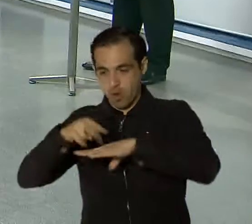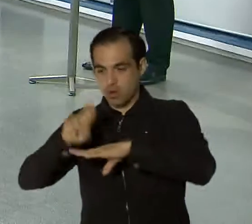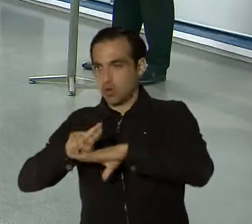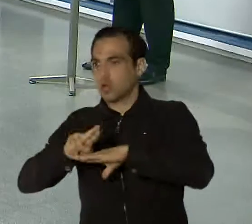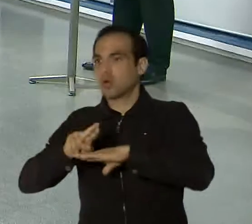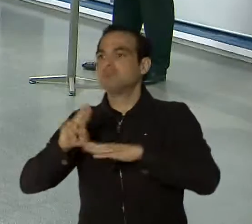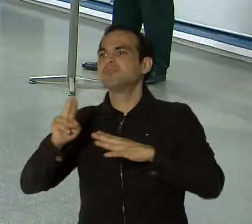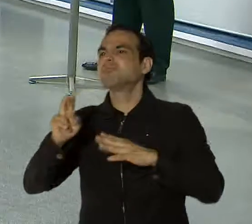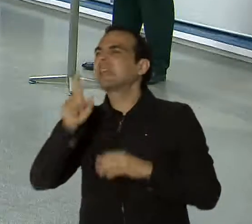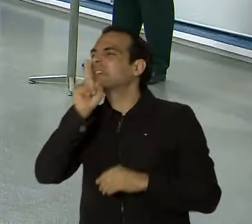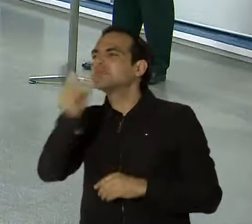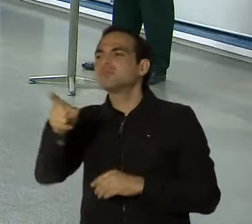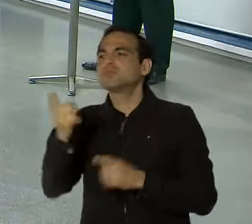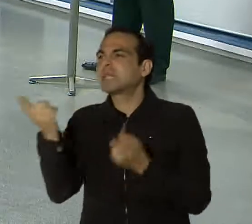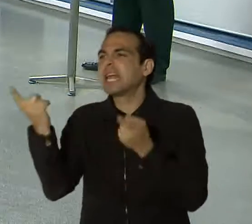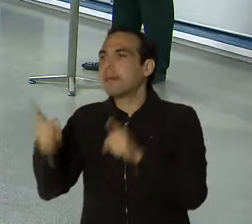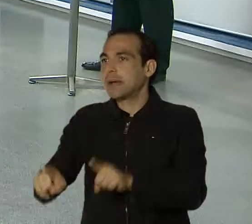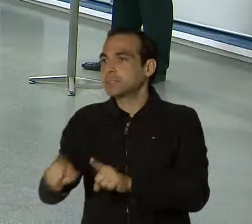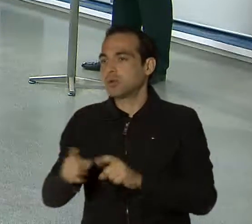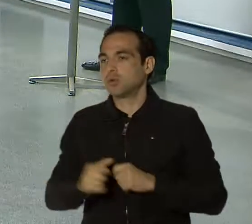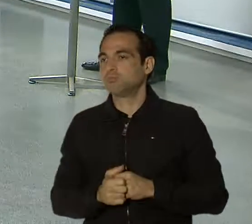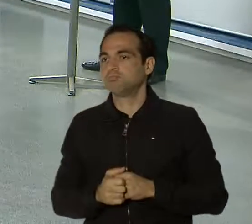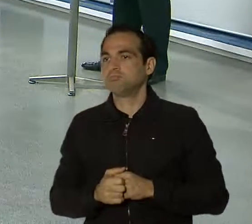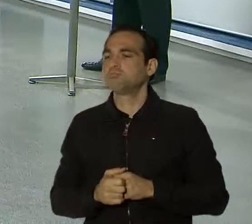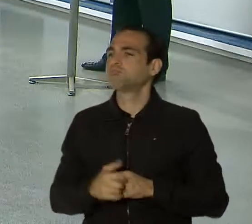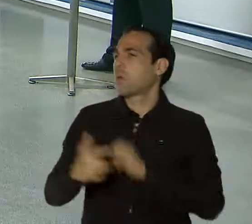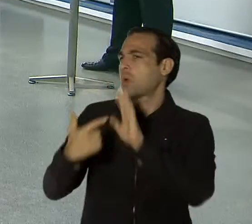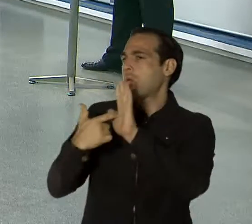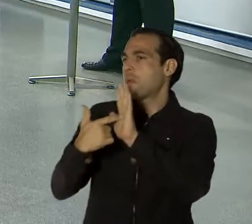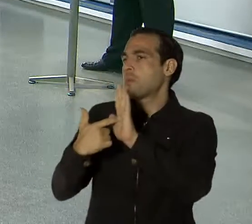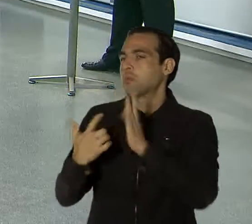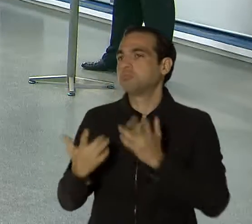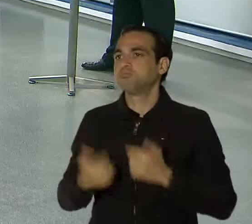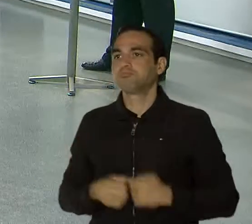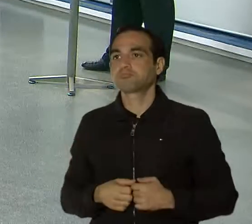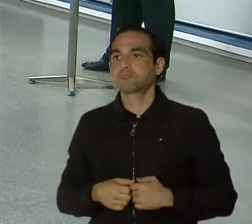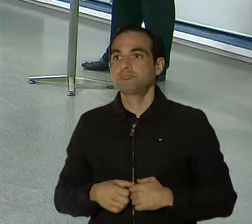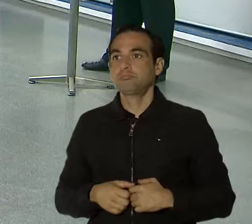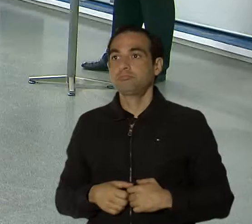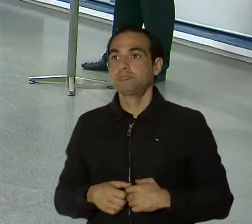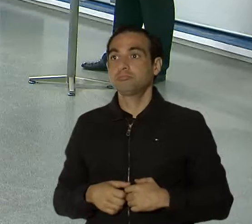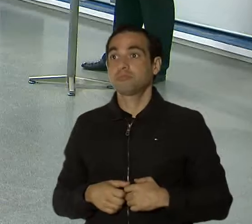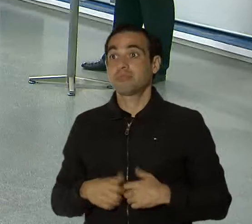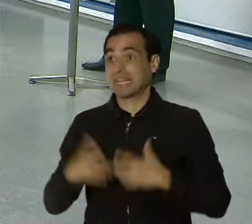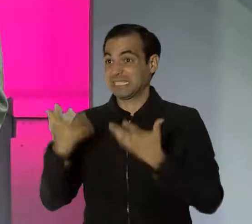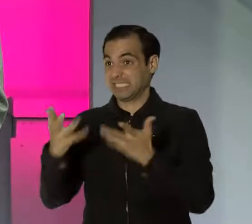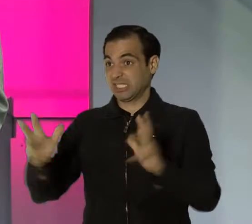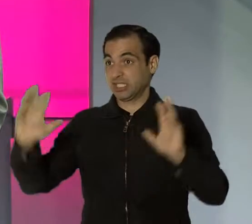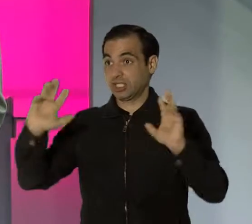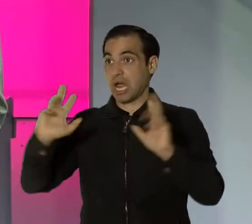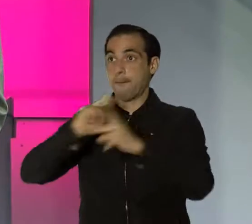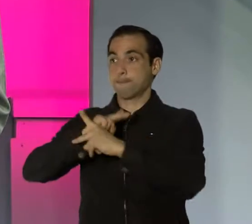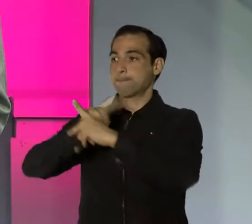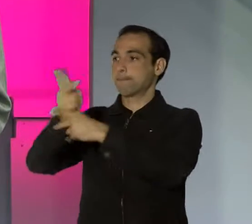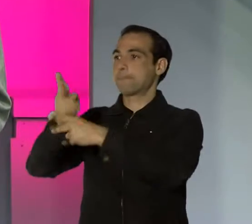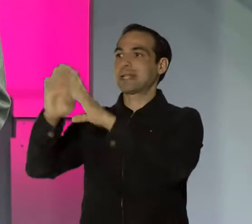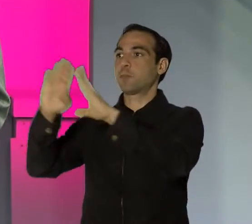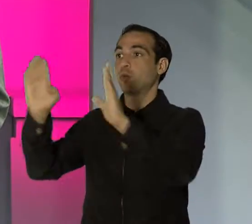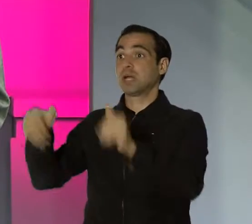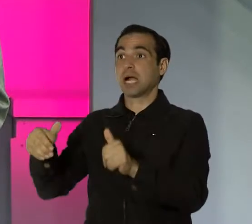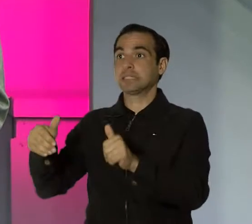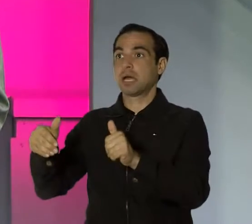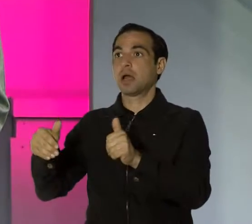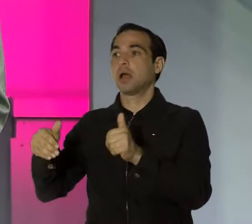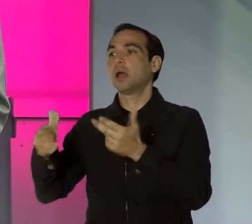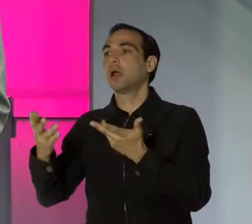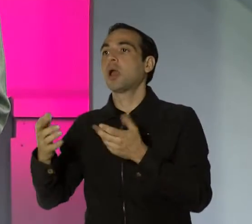Rico. A raíz, y vamos a ponerlo desde esta premisa, ya finalizada la moratoria para los préstamos hipotecarios y la ejecución